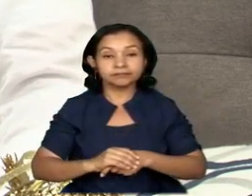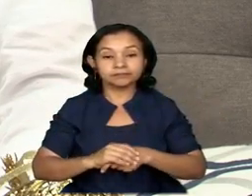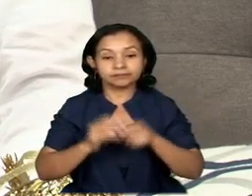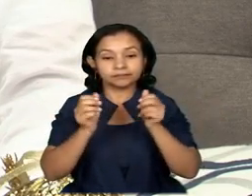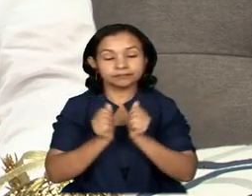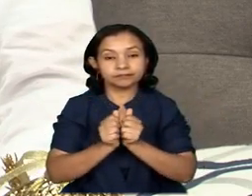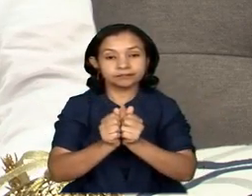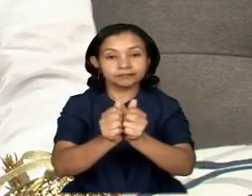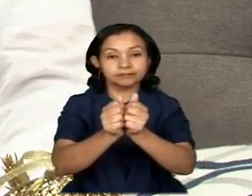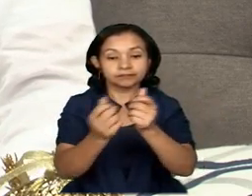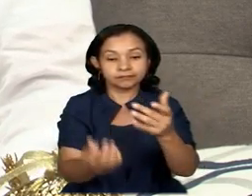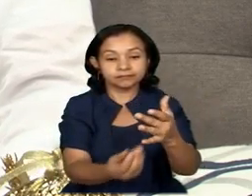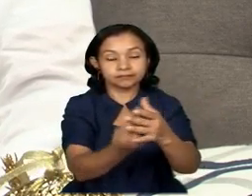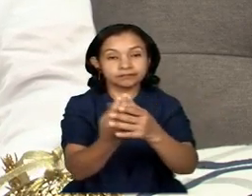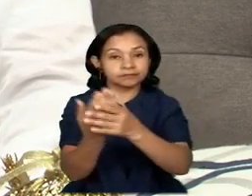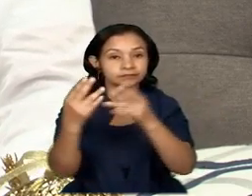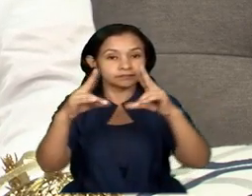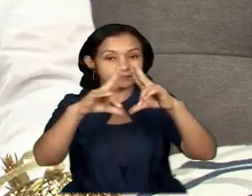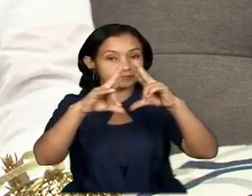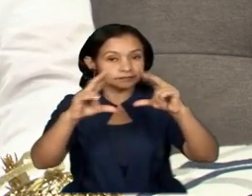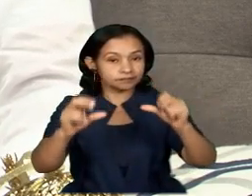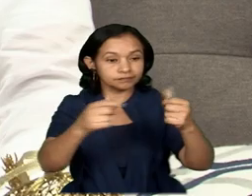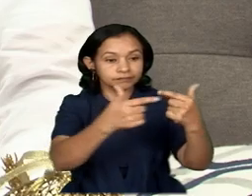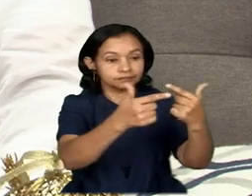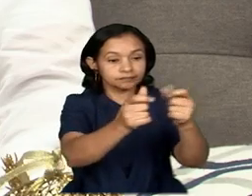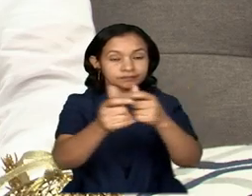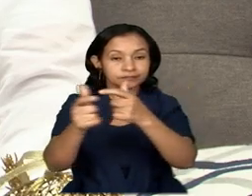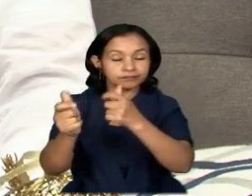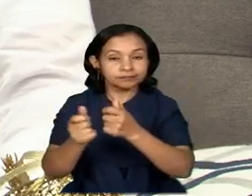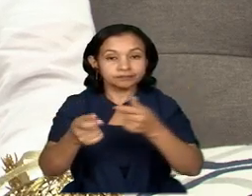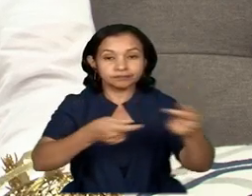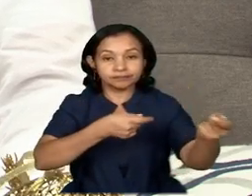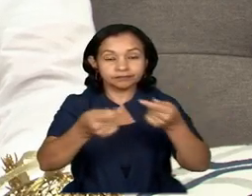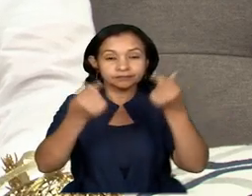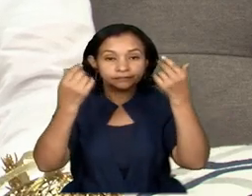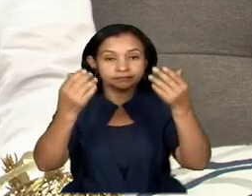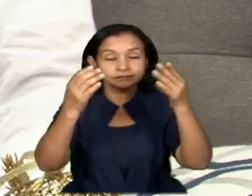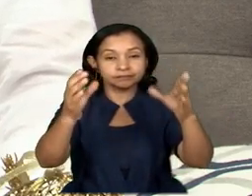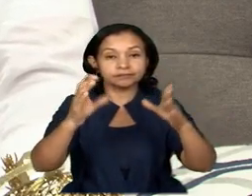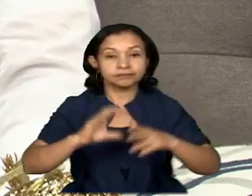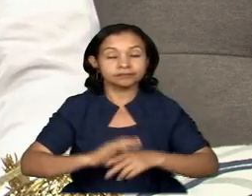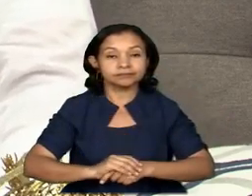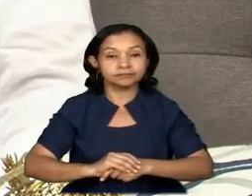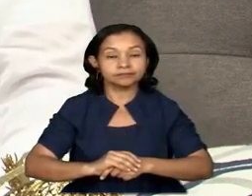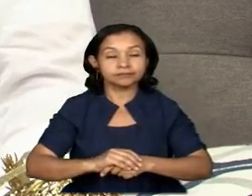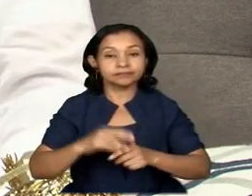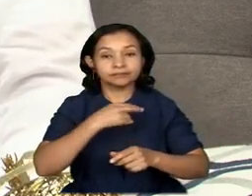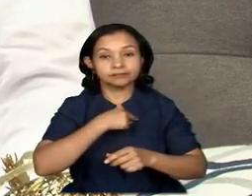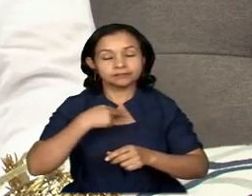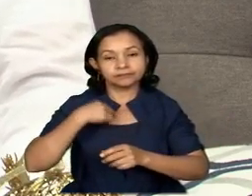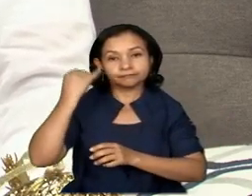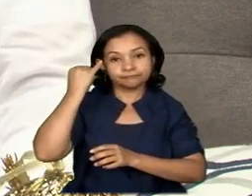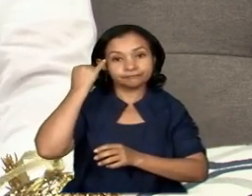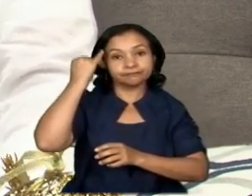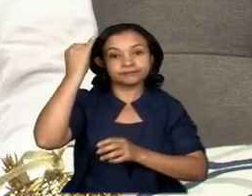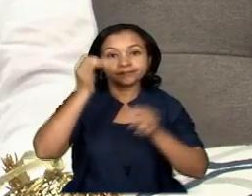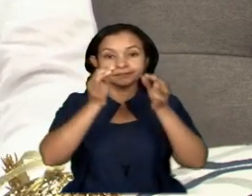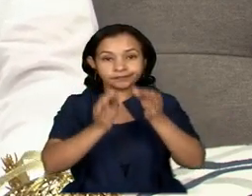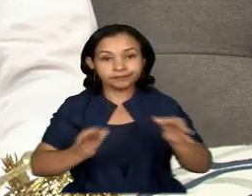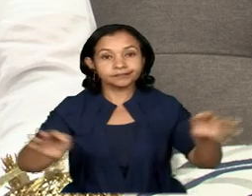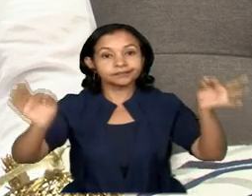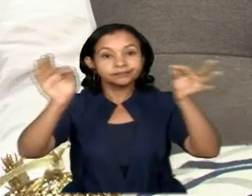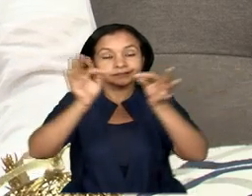la productividad del país, de los pequeños y medianos negocios, emprendimientos. Y salieron ideas interesantísimas